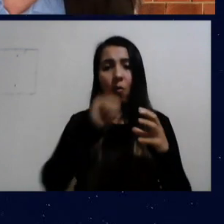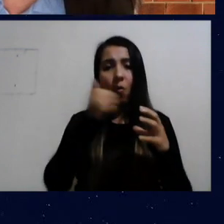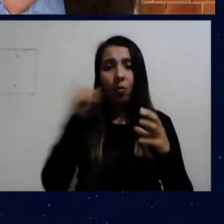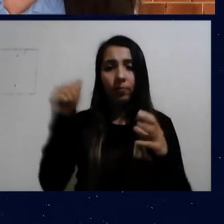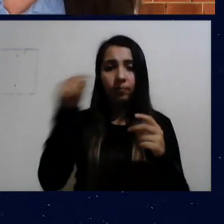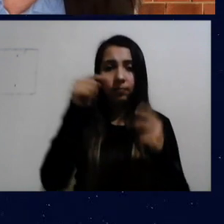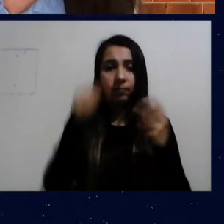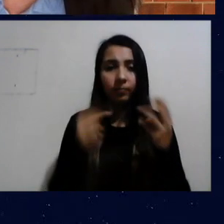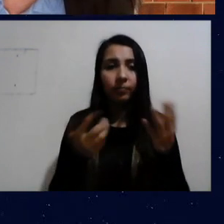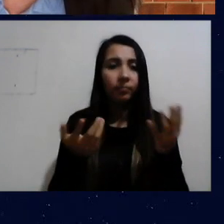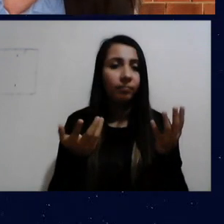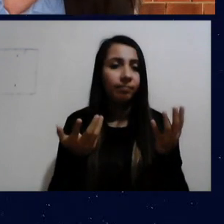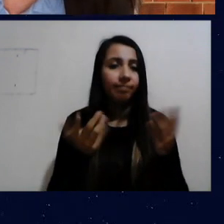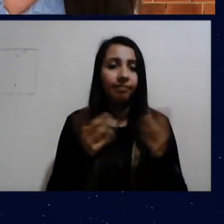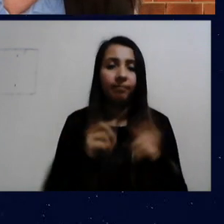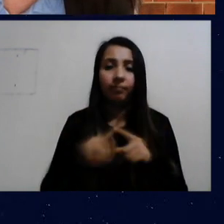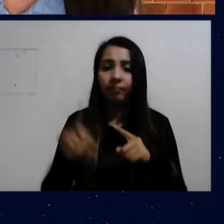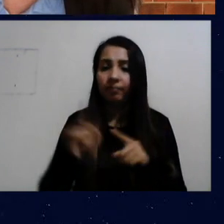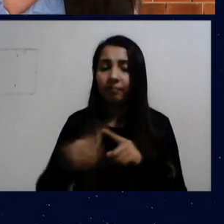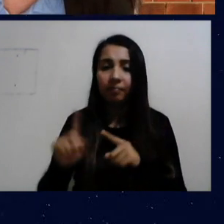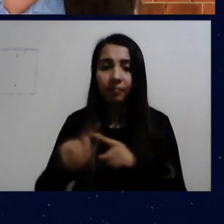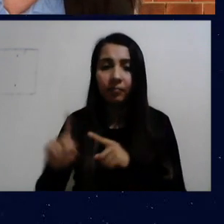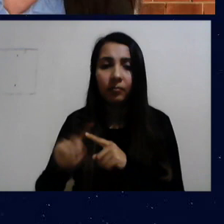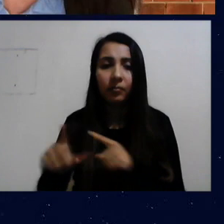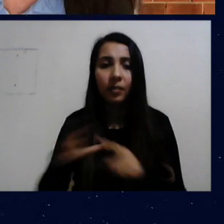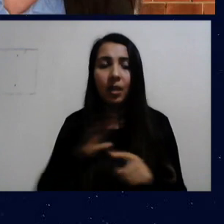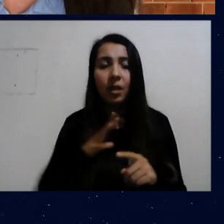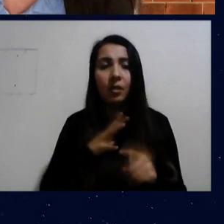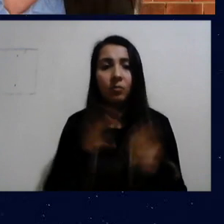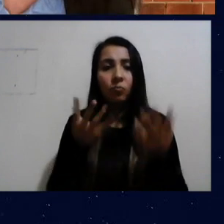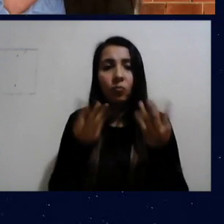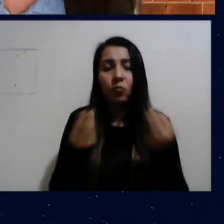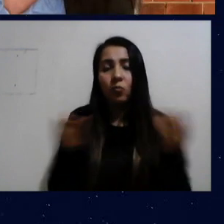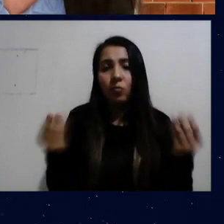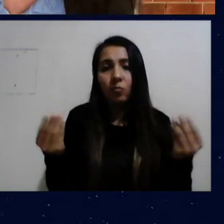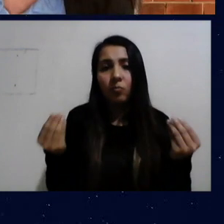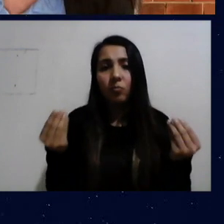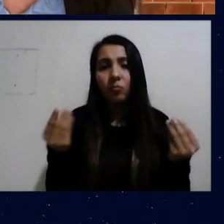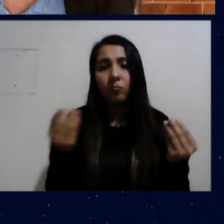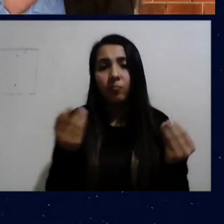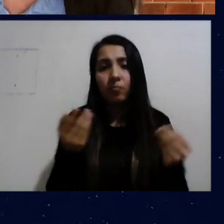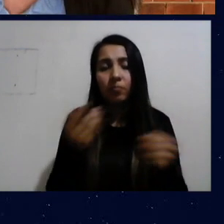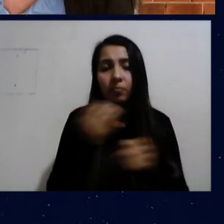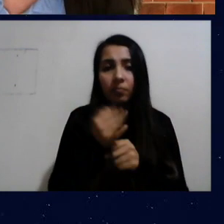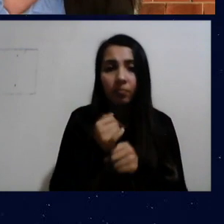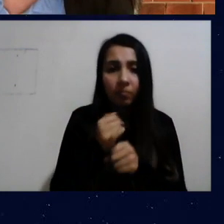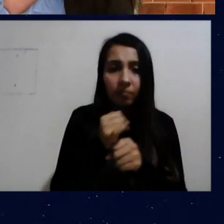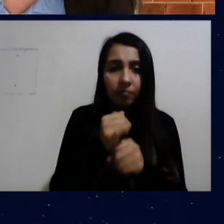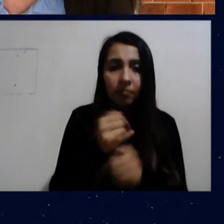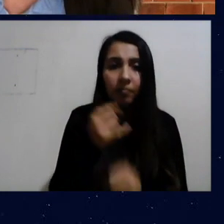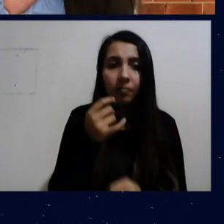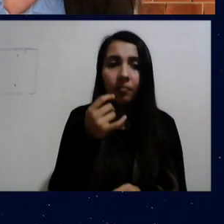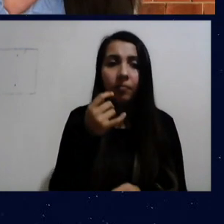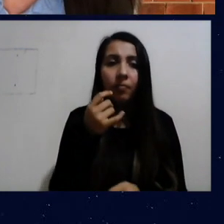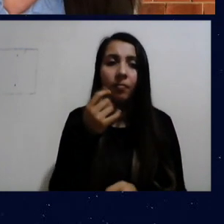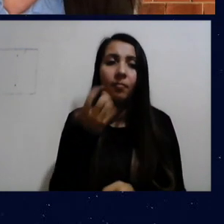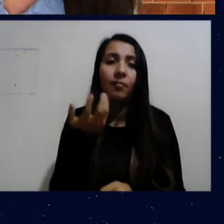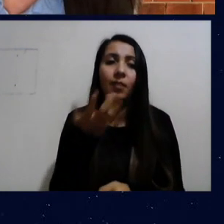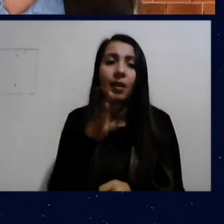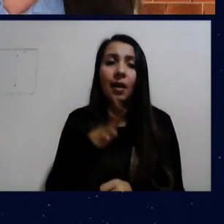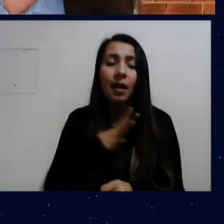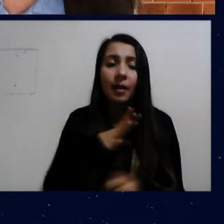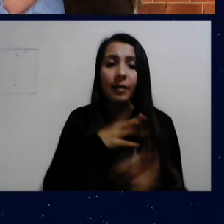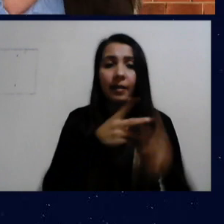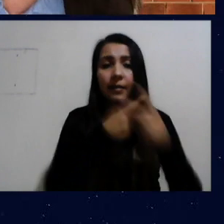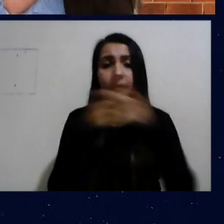se producen en los entornos donde hay estrellas jóvenes, que es donde se ha buscado la glicina. Y lo que ocurre